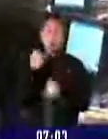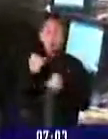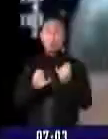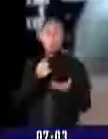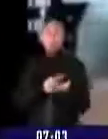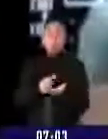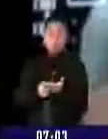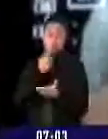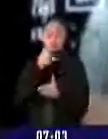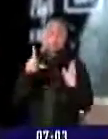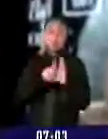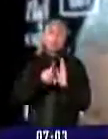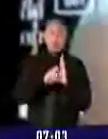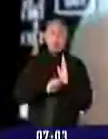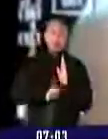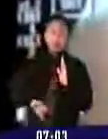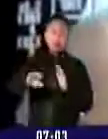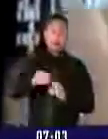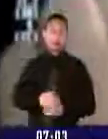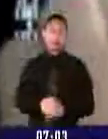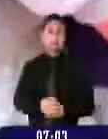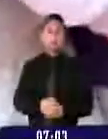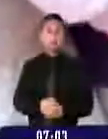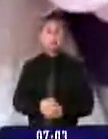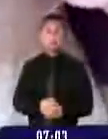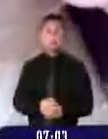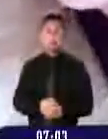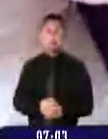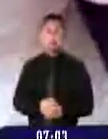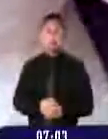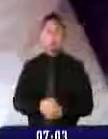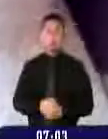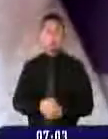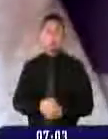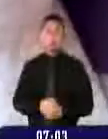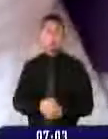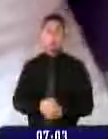debate sobre la ley del aborto en casos de violación. Informó Valeria Navarro.